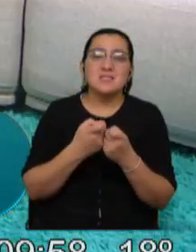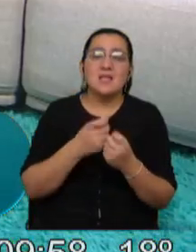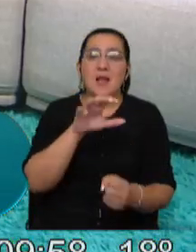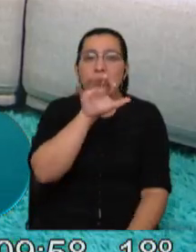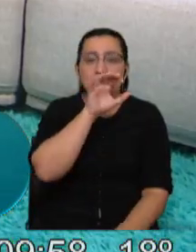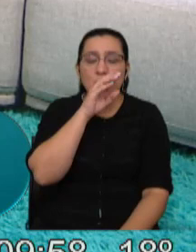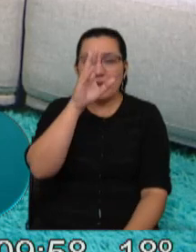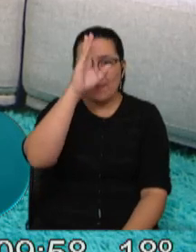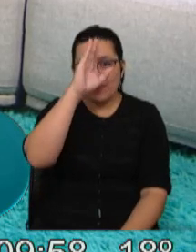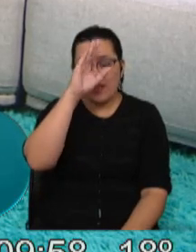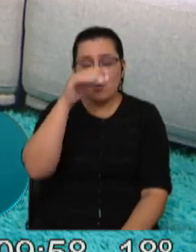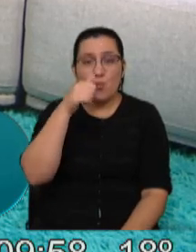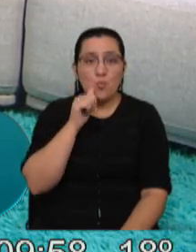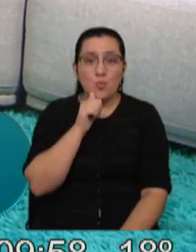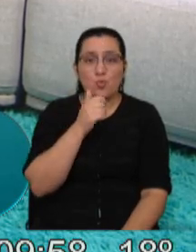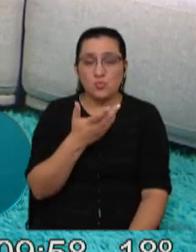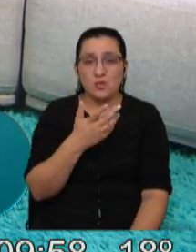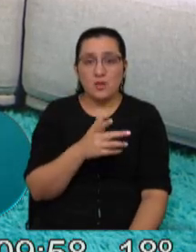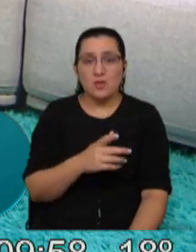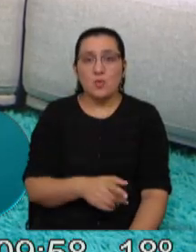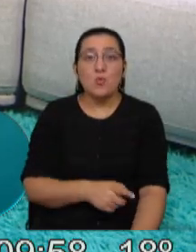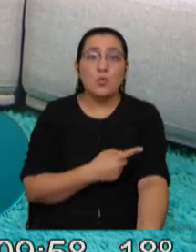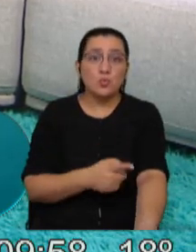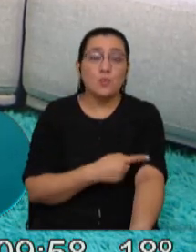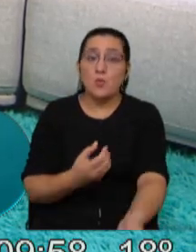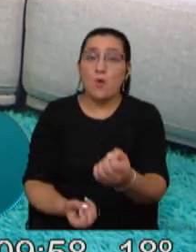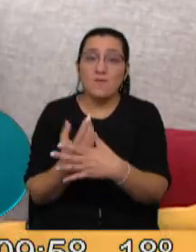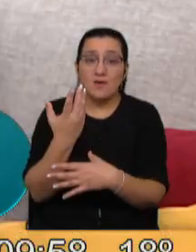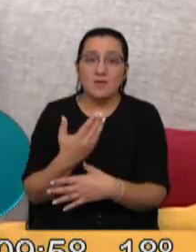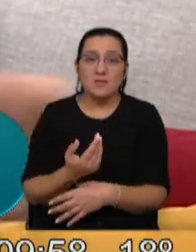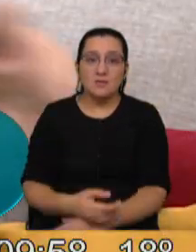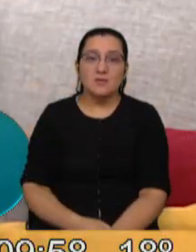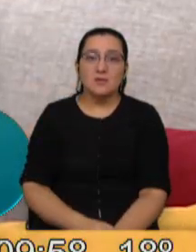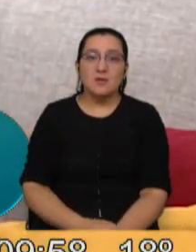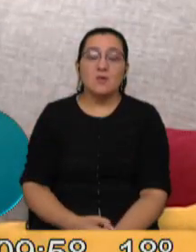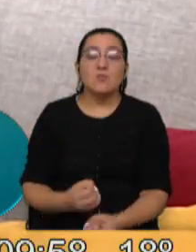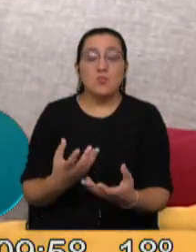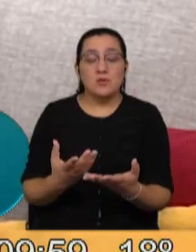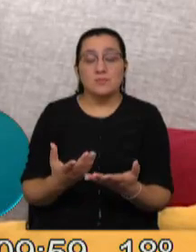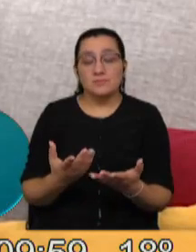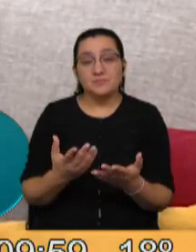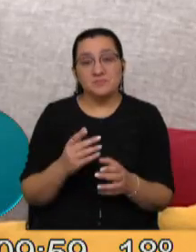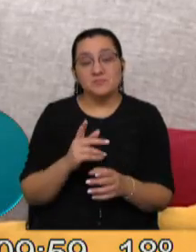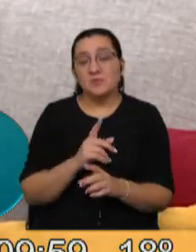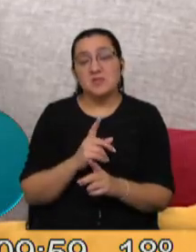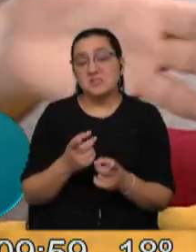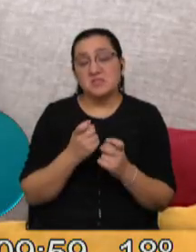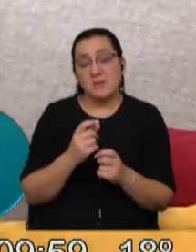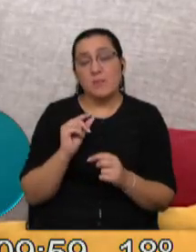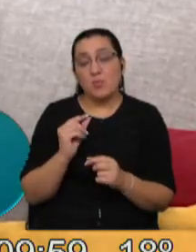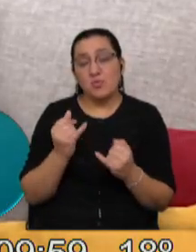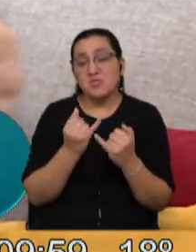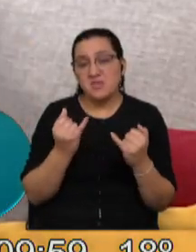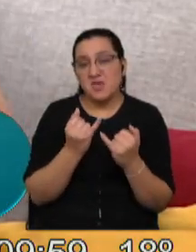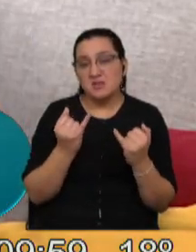Sí, si es constante, en realidad esto de contracondicionarlo a otra cosa, sí, no necesita más que eso. Más allá